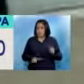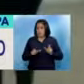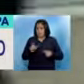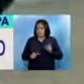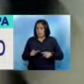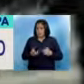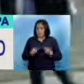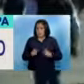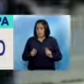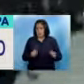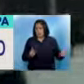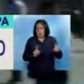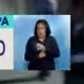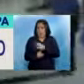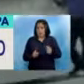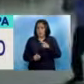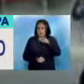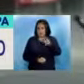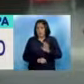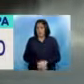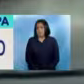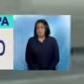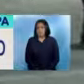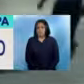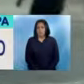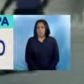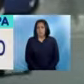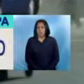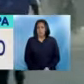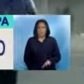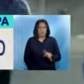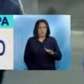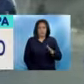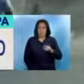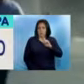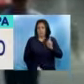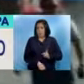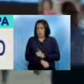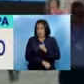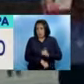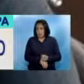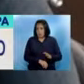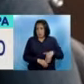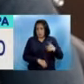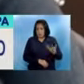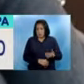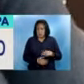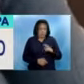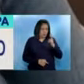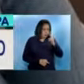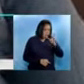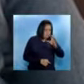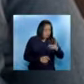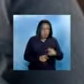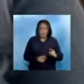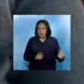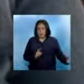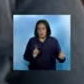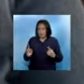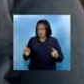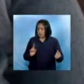personas que intentaron agredirlos por este operativo. Aproximadamente una hora después de haber iniciado el operativo, han